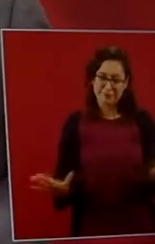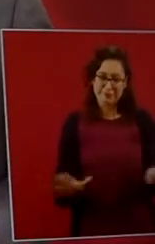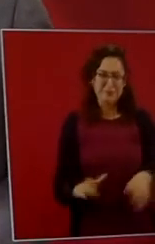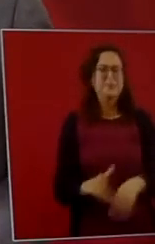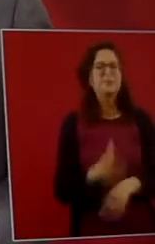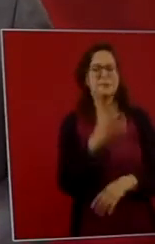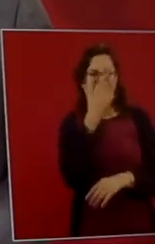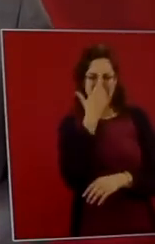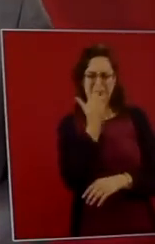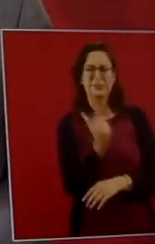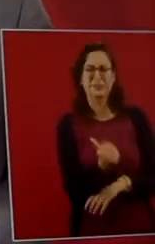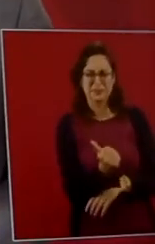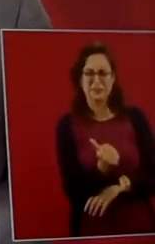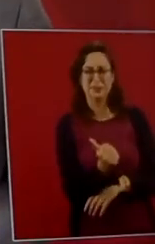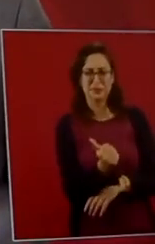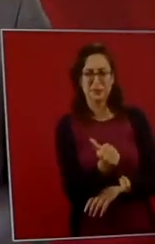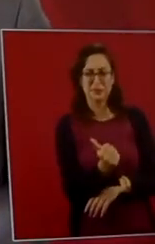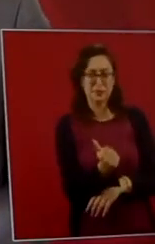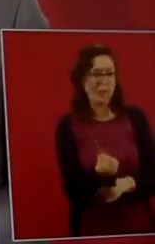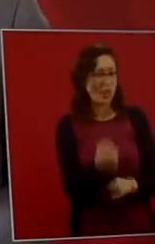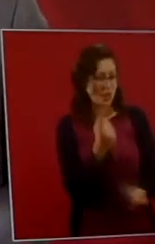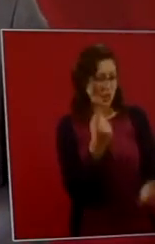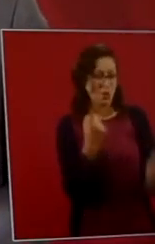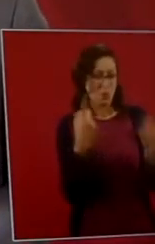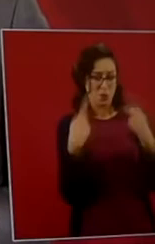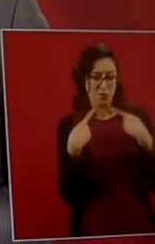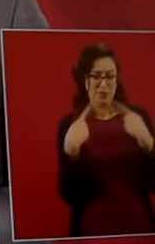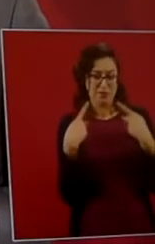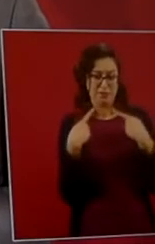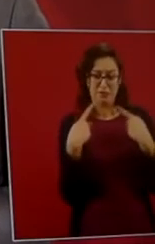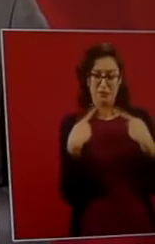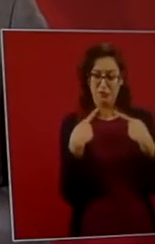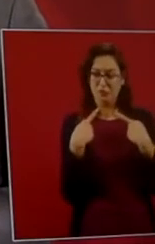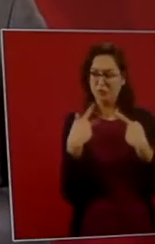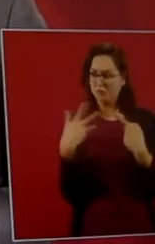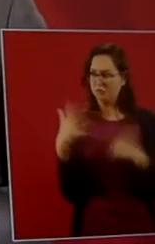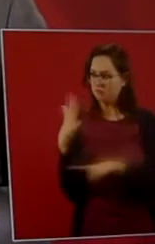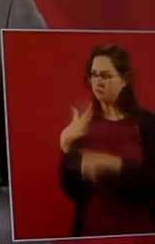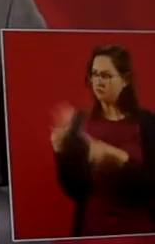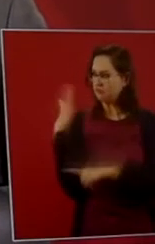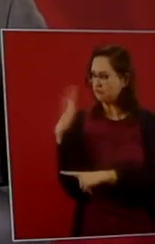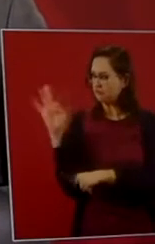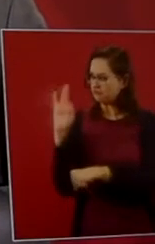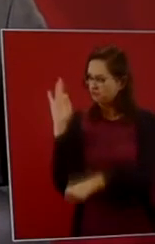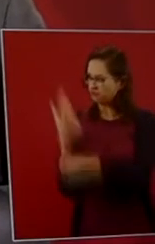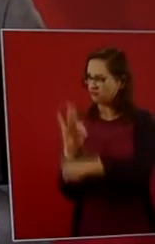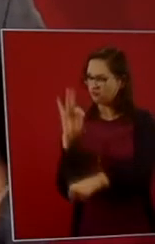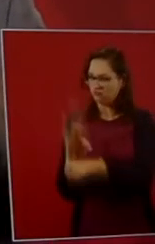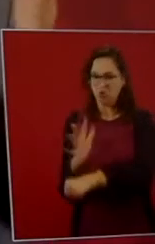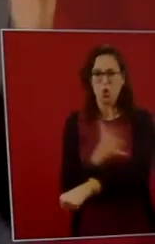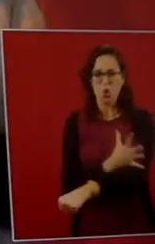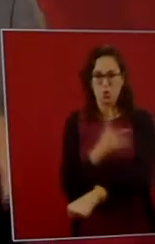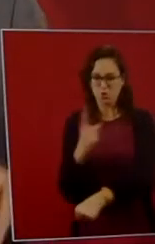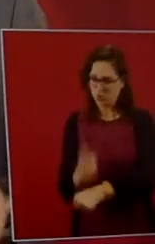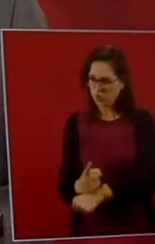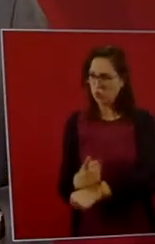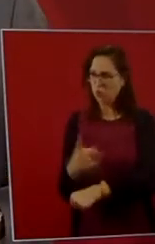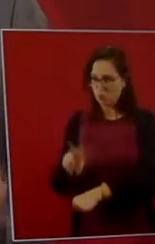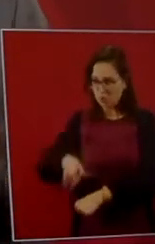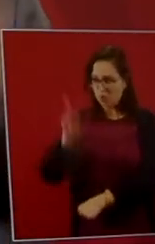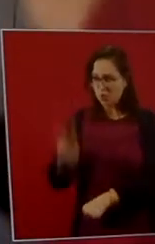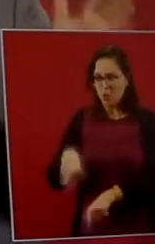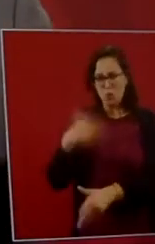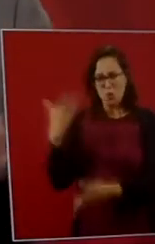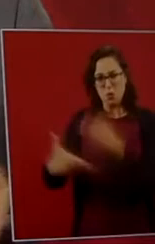básicamente de investigación, y el defensor también puede investigar, es más, debe investigar, debe tener lo que se llama la teoría del